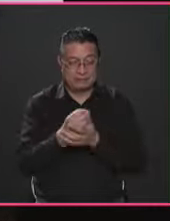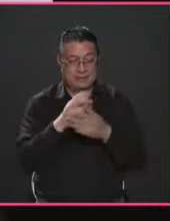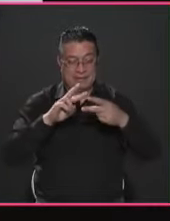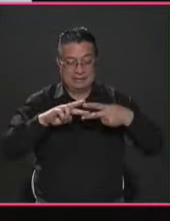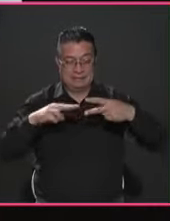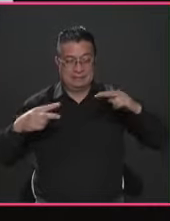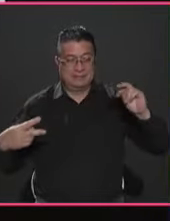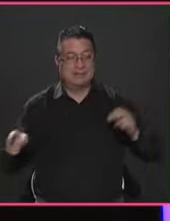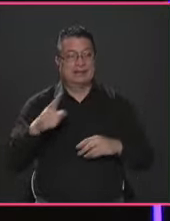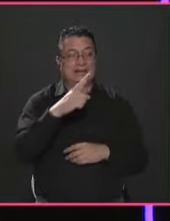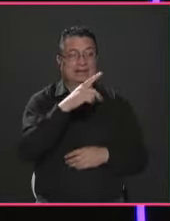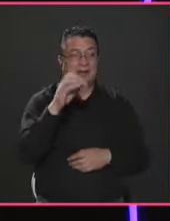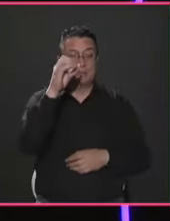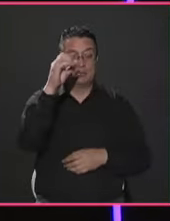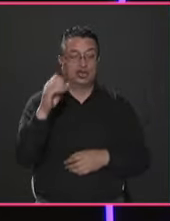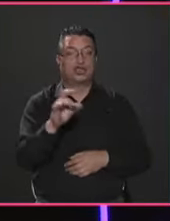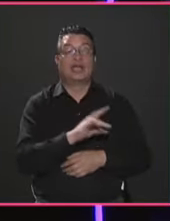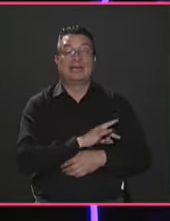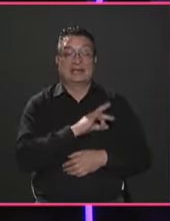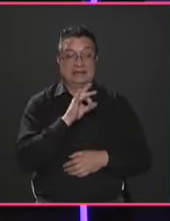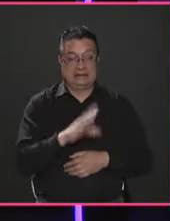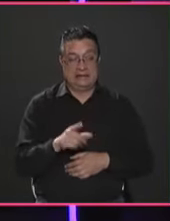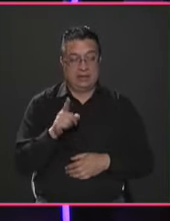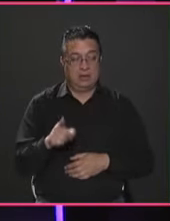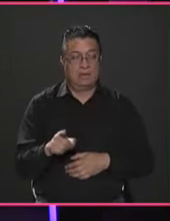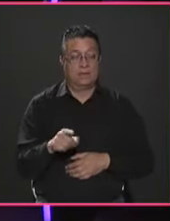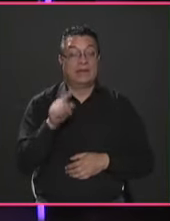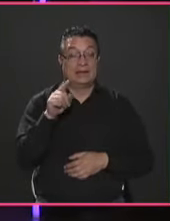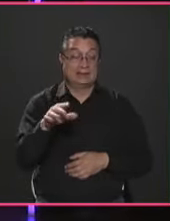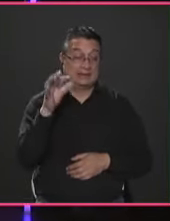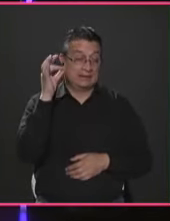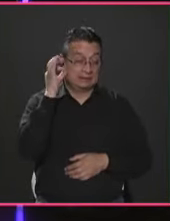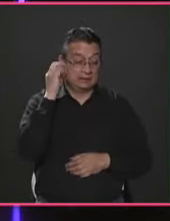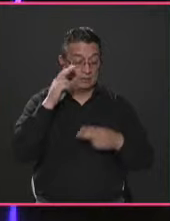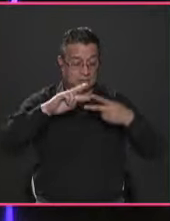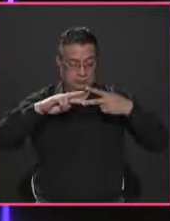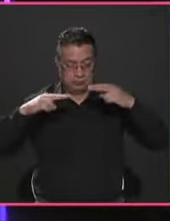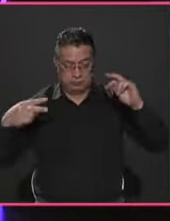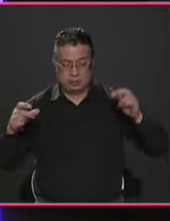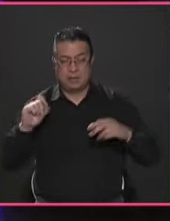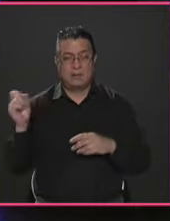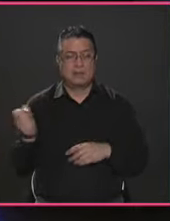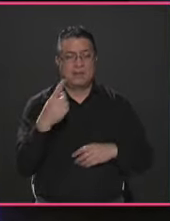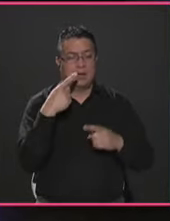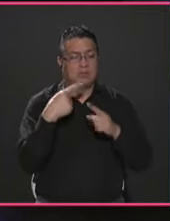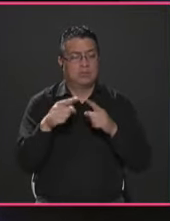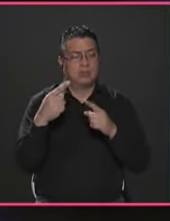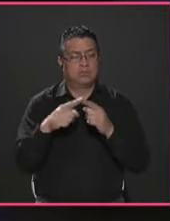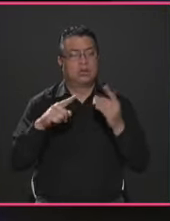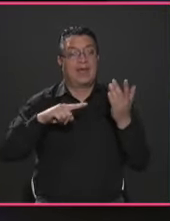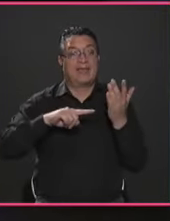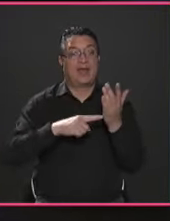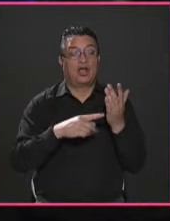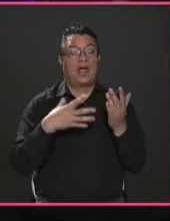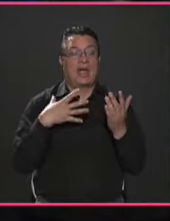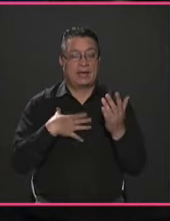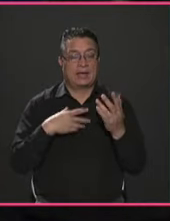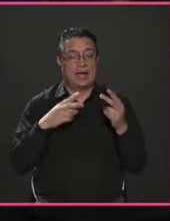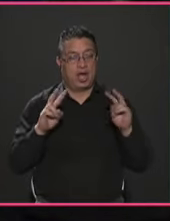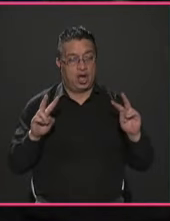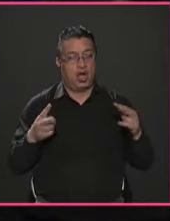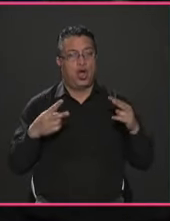genética completa y chilena Ya esta niña la secuenci primero con varias tecnologías por qué que la queríamos